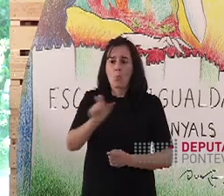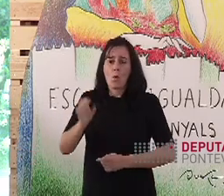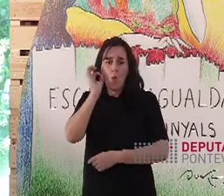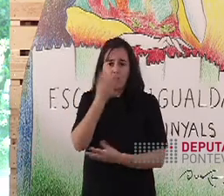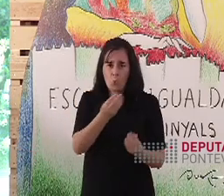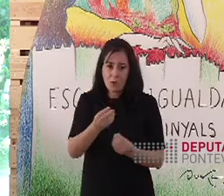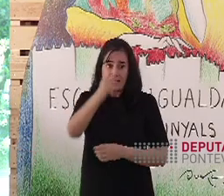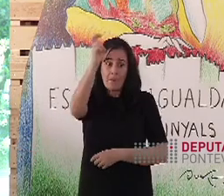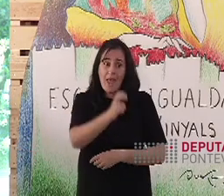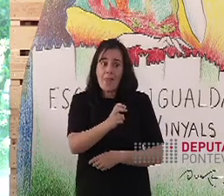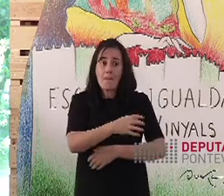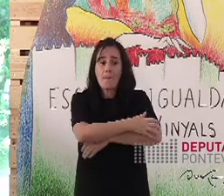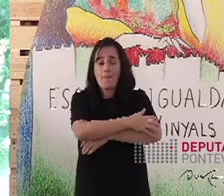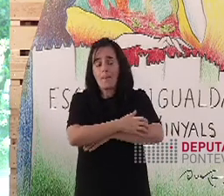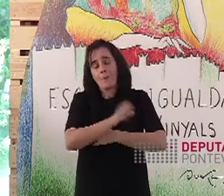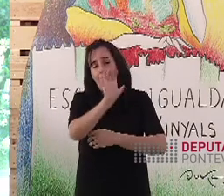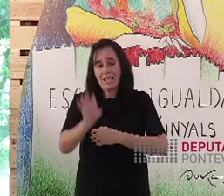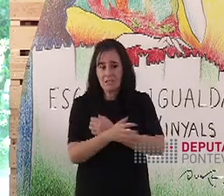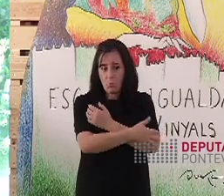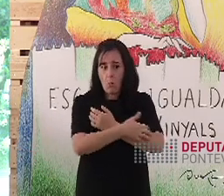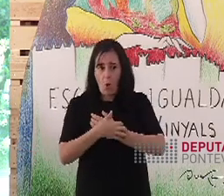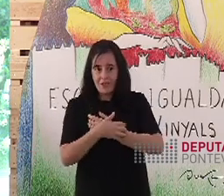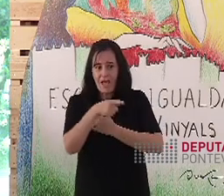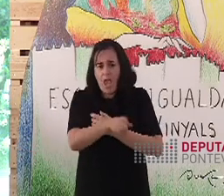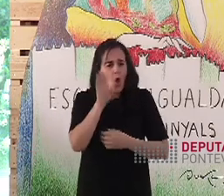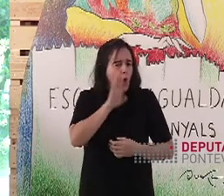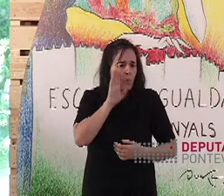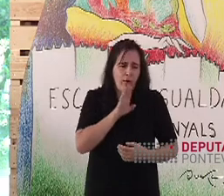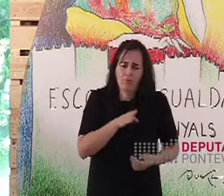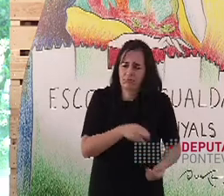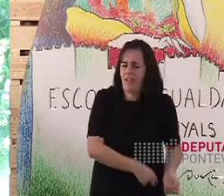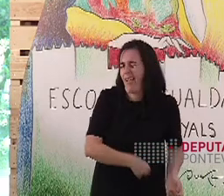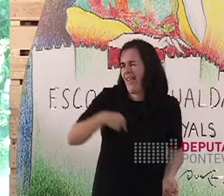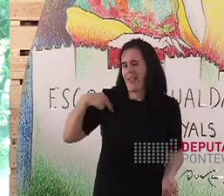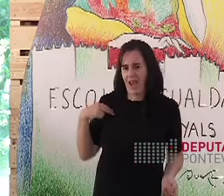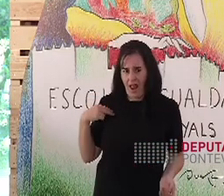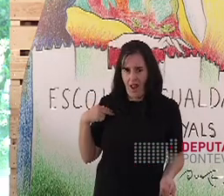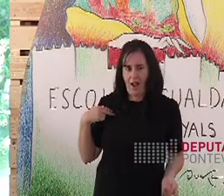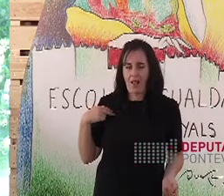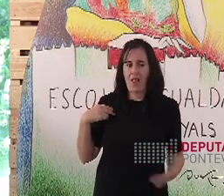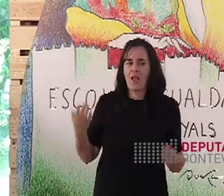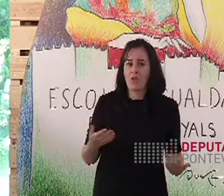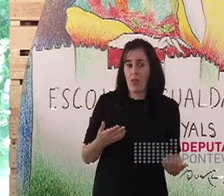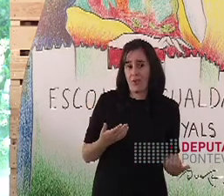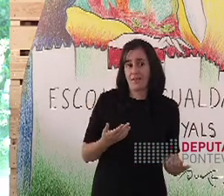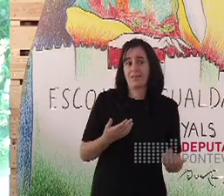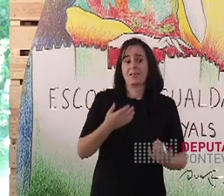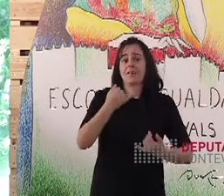empobrecidos onde a corrupción está generalizada de tal maneira que a ver quen é a guapa tamén que confía en que